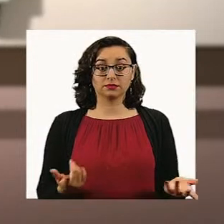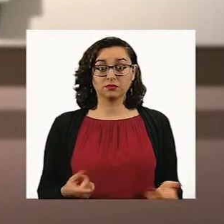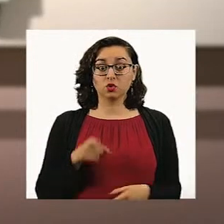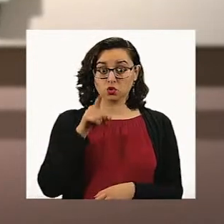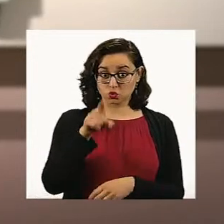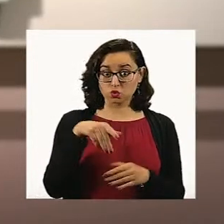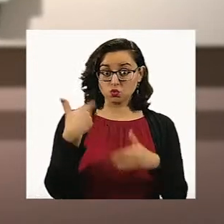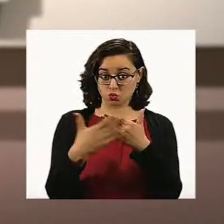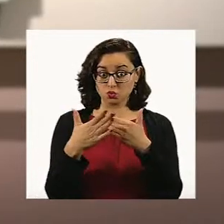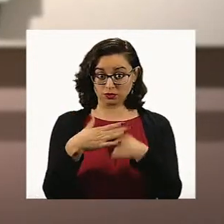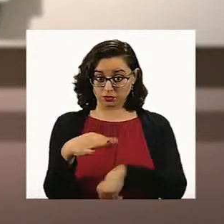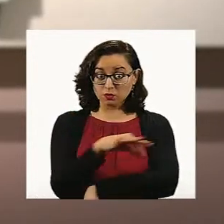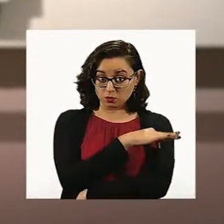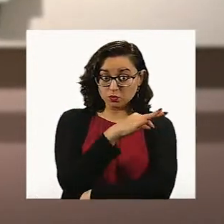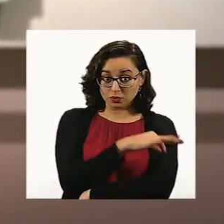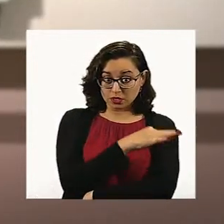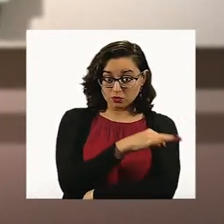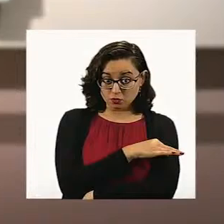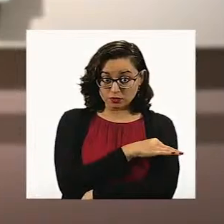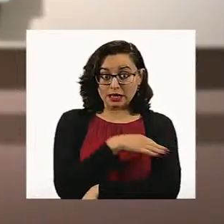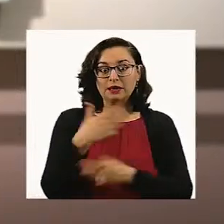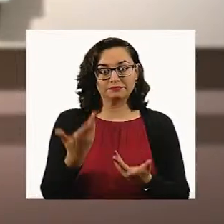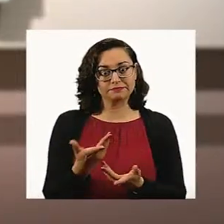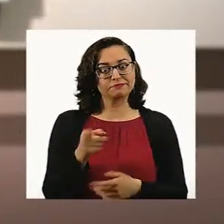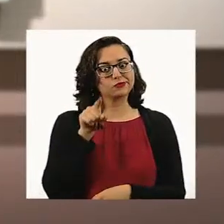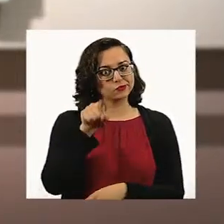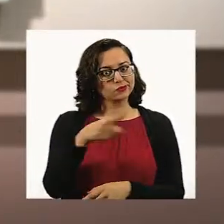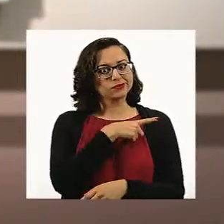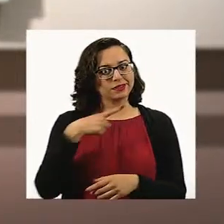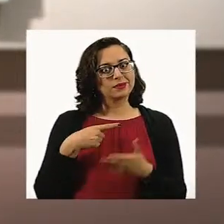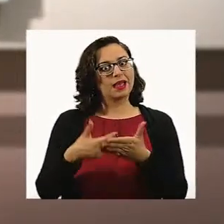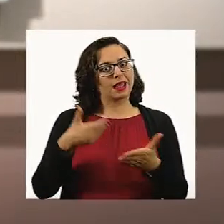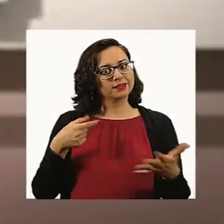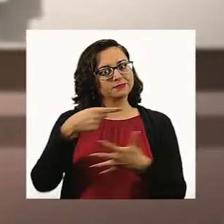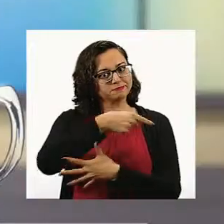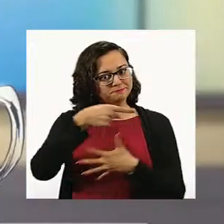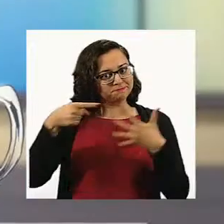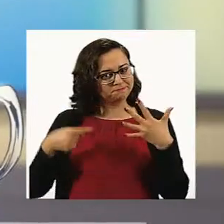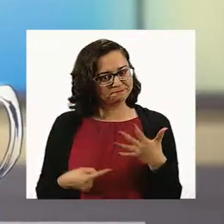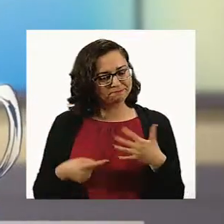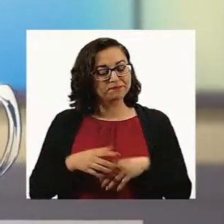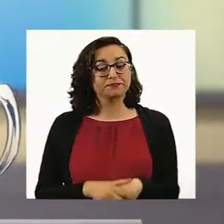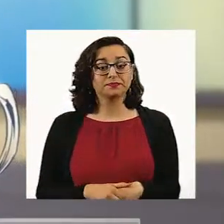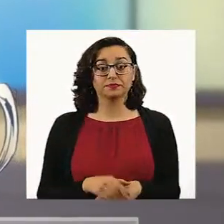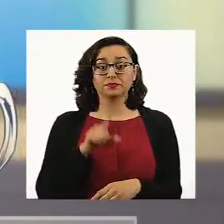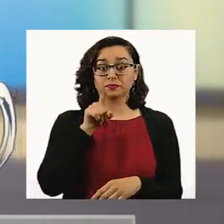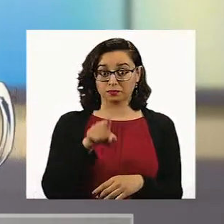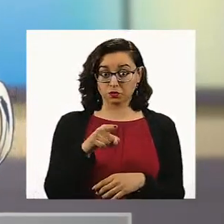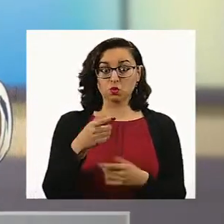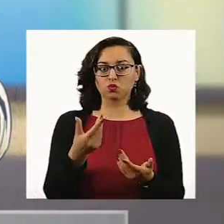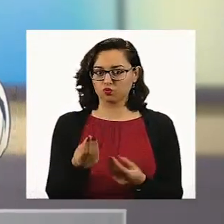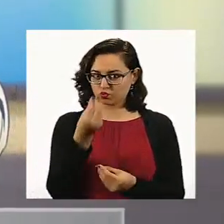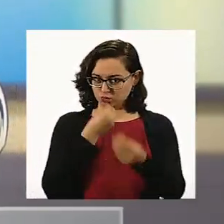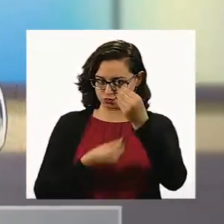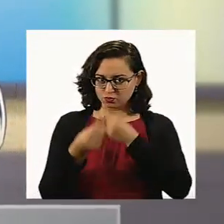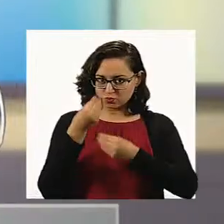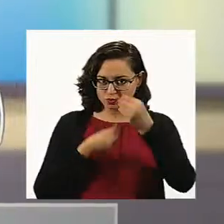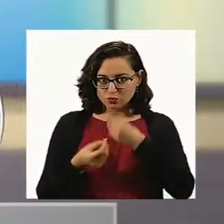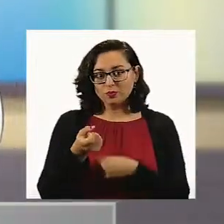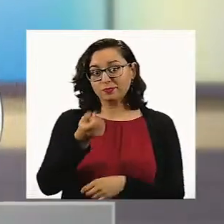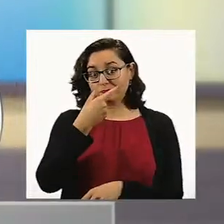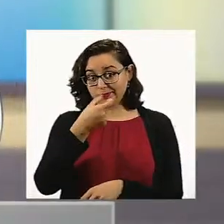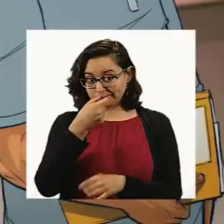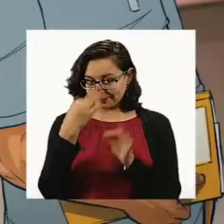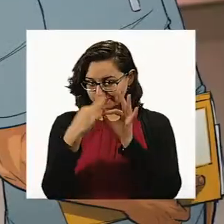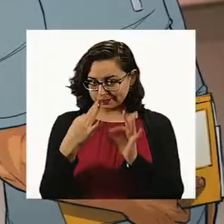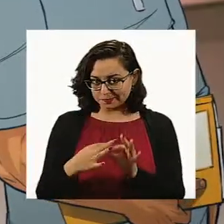Si te toca recibir la vacuna contra la COVID-19, toma en cuenta estas recomendaciones. Antes de ir al centro de vacunación, desayuna y toma